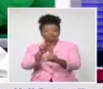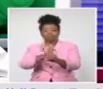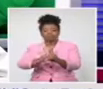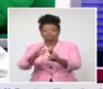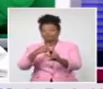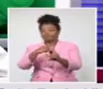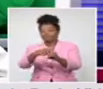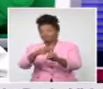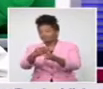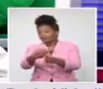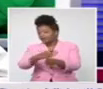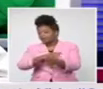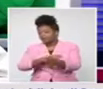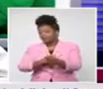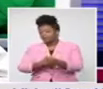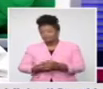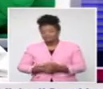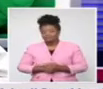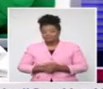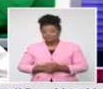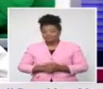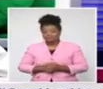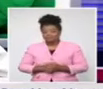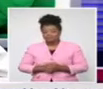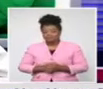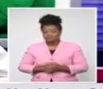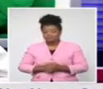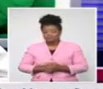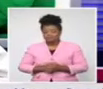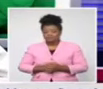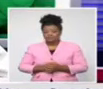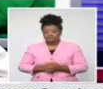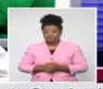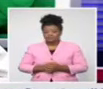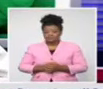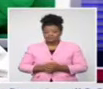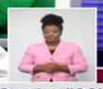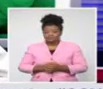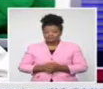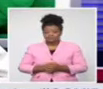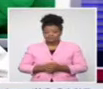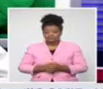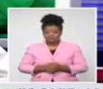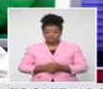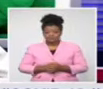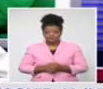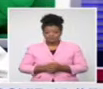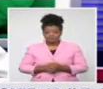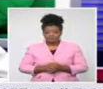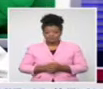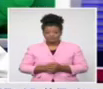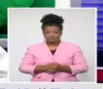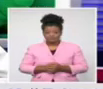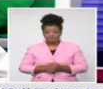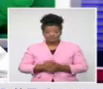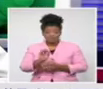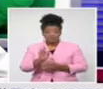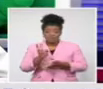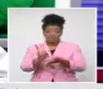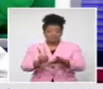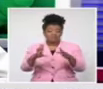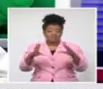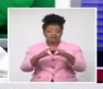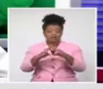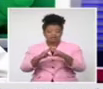previamente, que comenzó con un grupo de síntomas que fueron identificados en la pesquisa por su médico